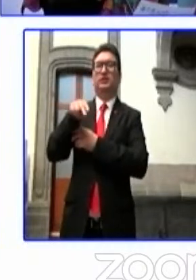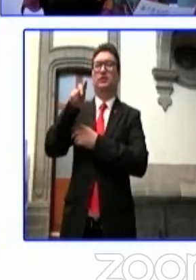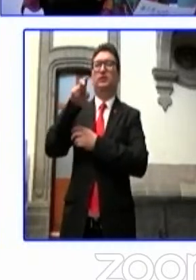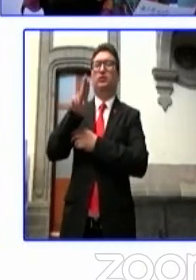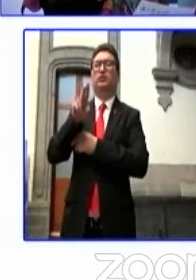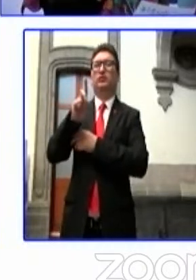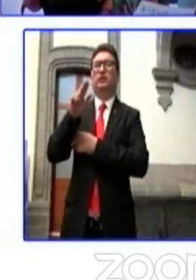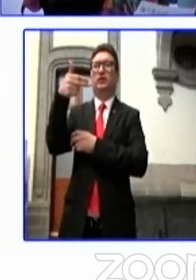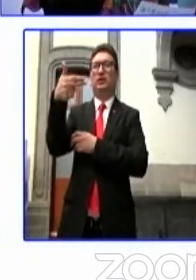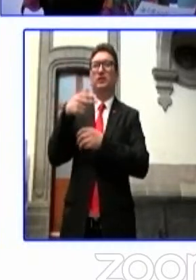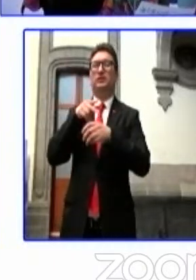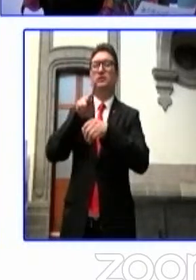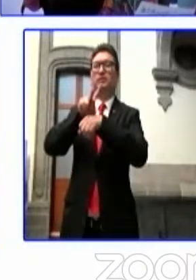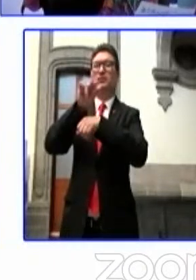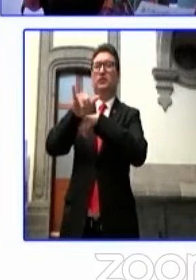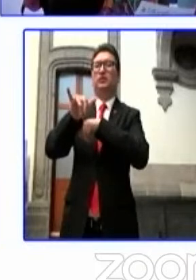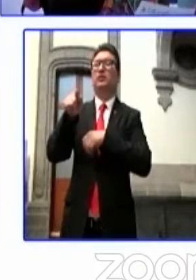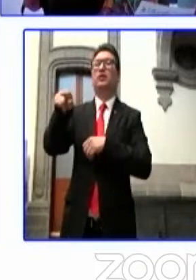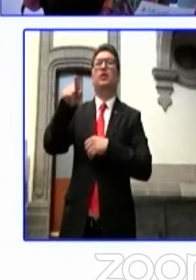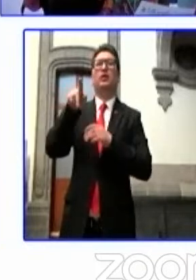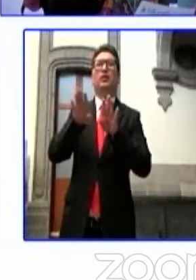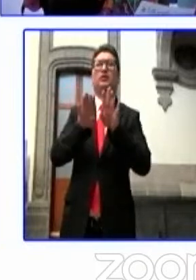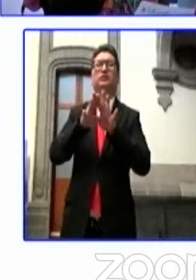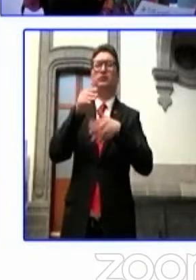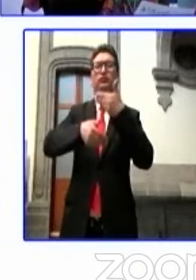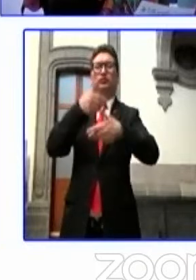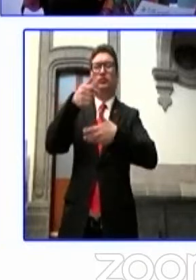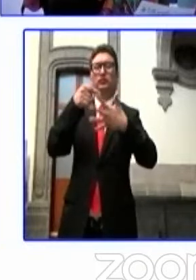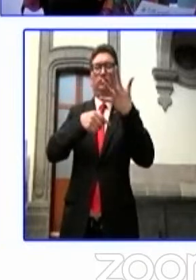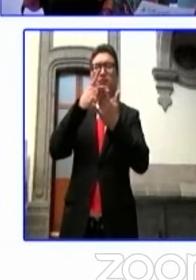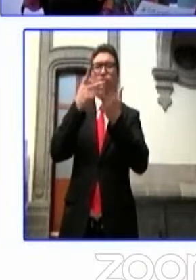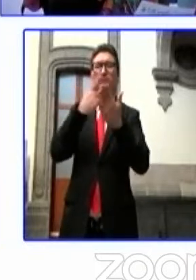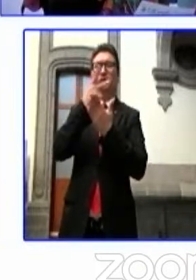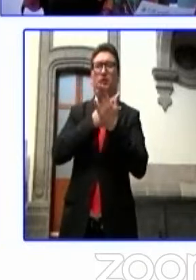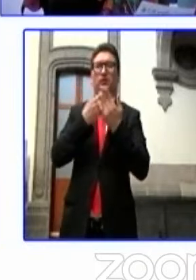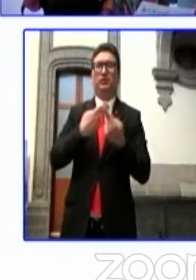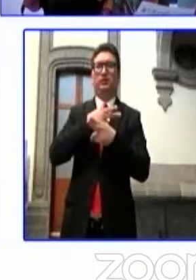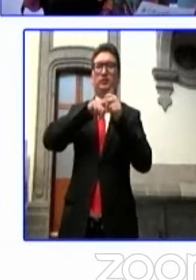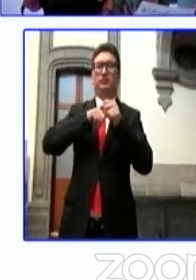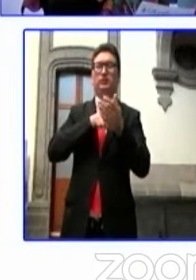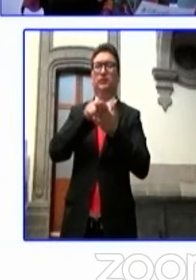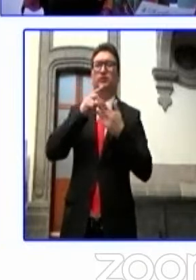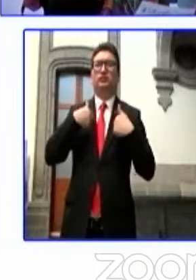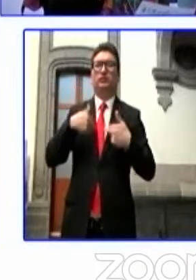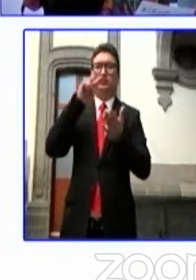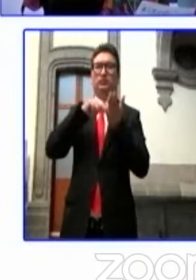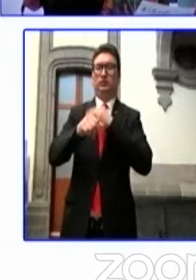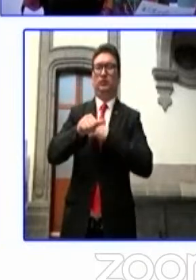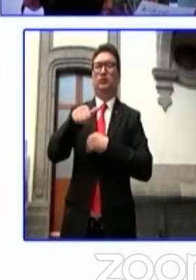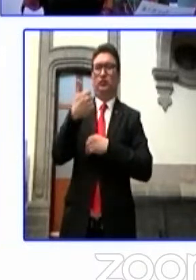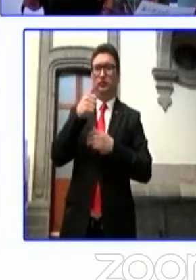OACNUDH de Paraguay en los siguientes procesos: Plan Nacional de Derechos Humanos en 2011,